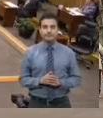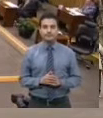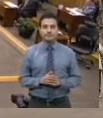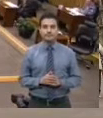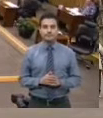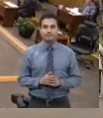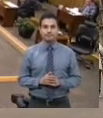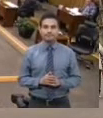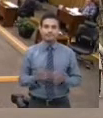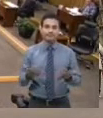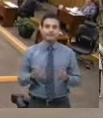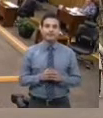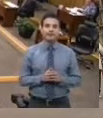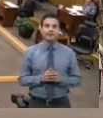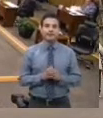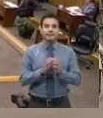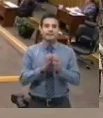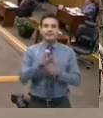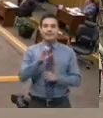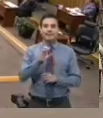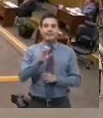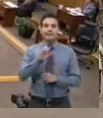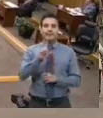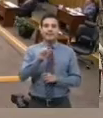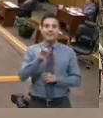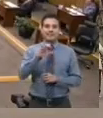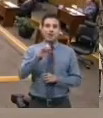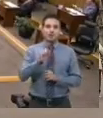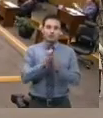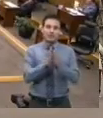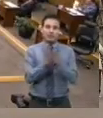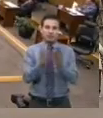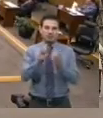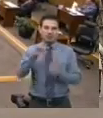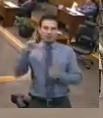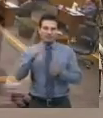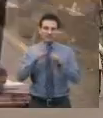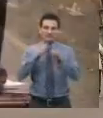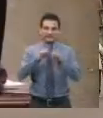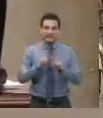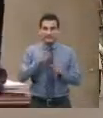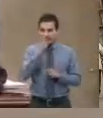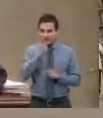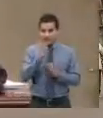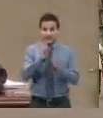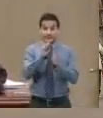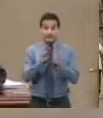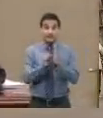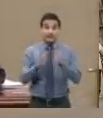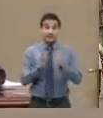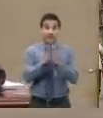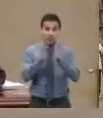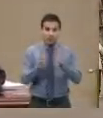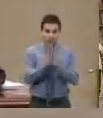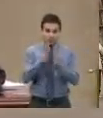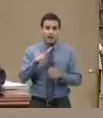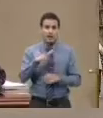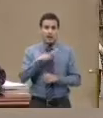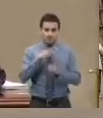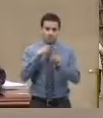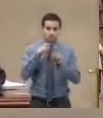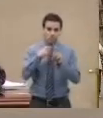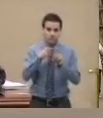clásicos, todas las formas de gobierno, entre ellas, por supuesto, la democracia, tienen sus manifestaciones buenas y